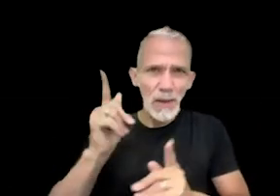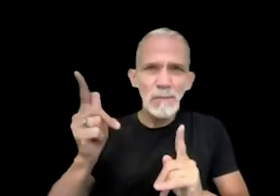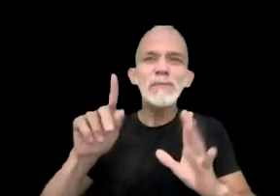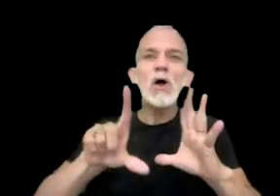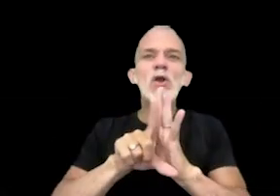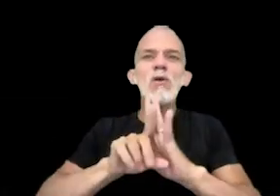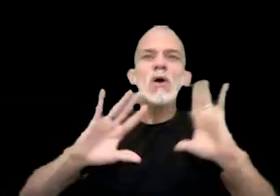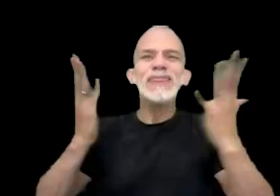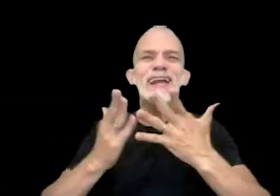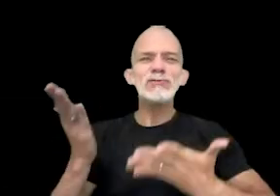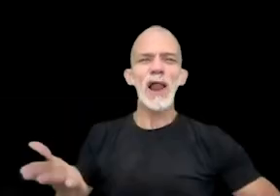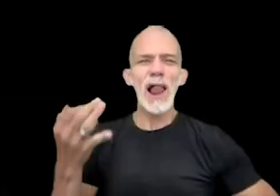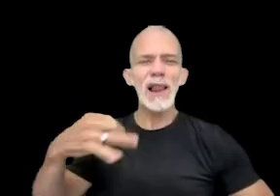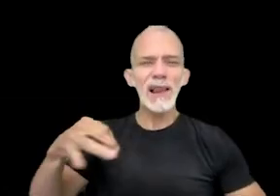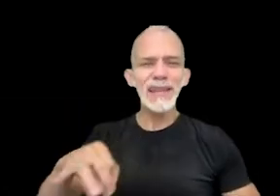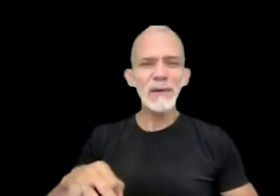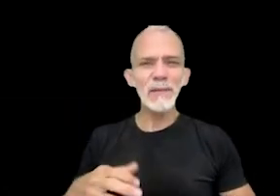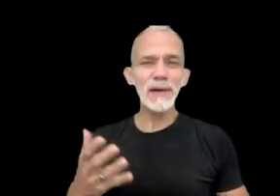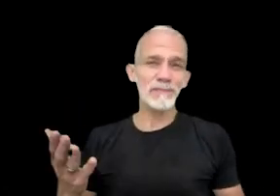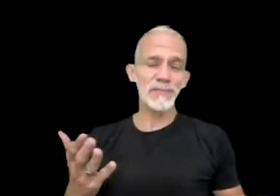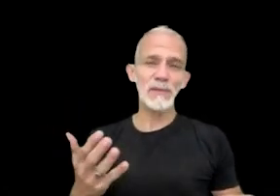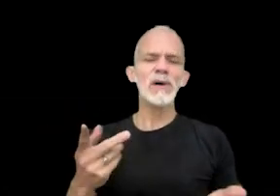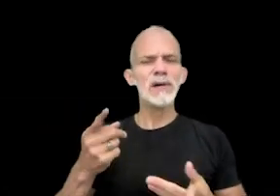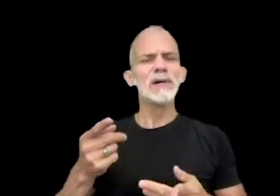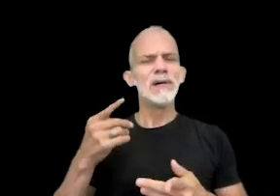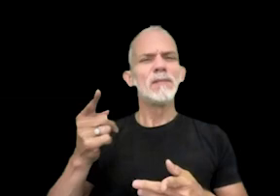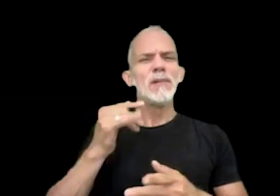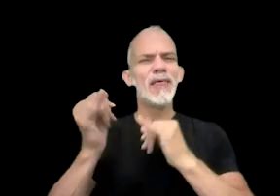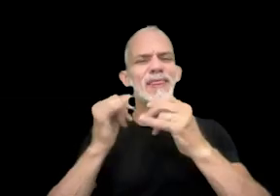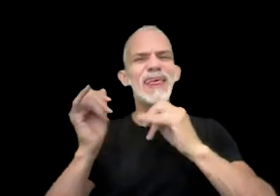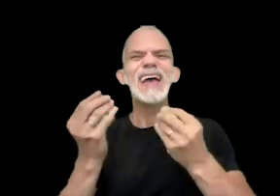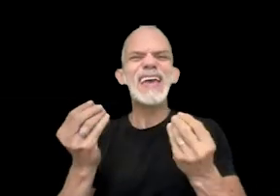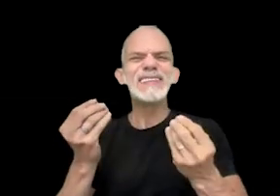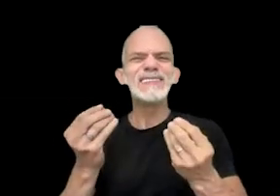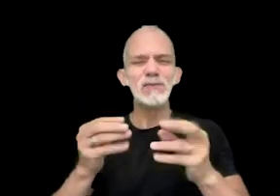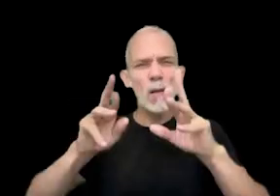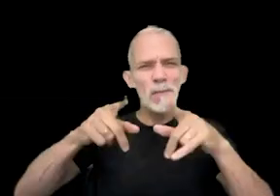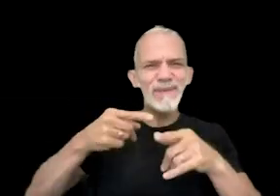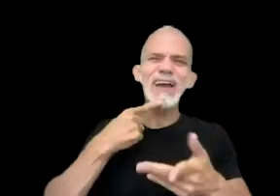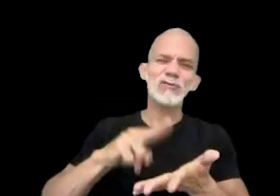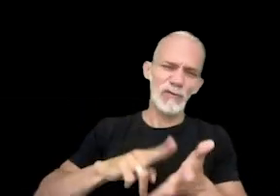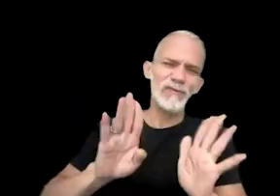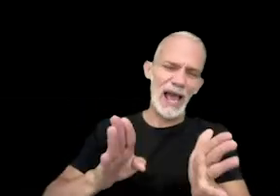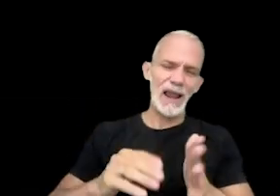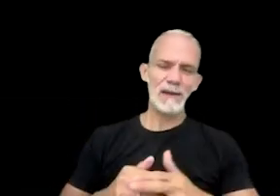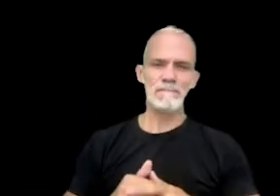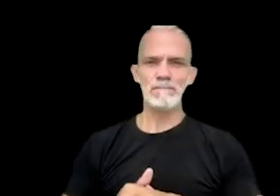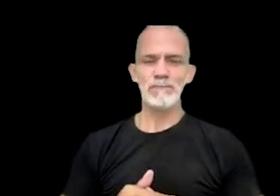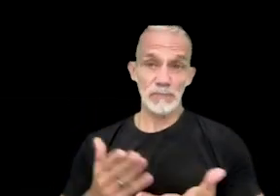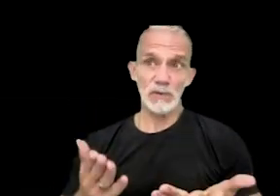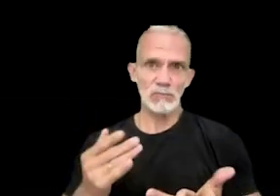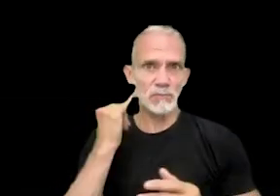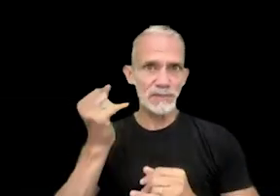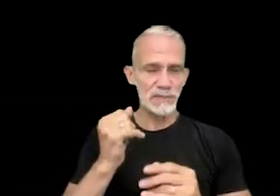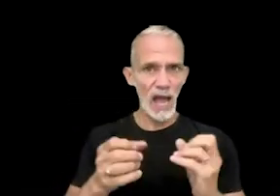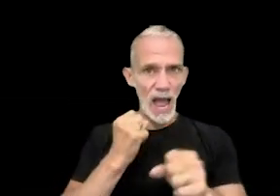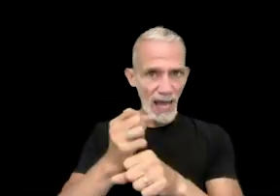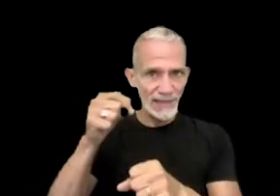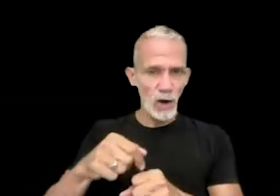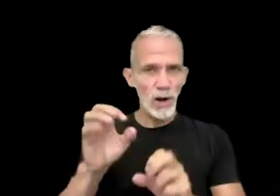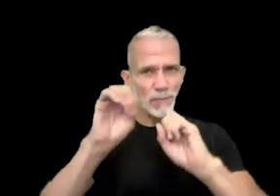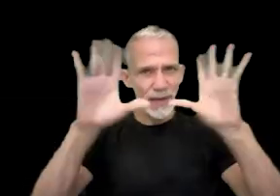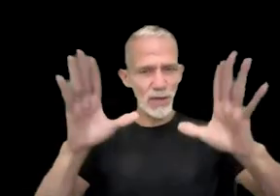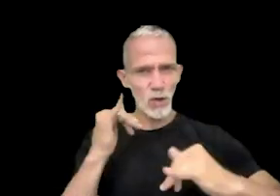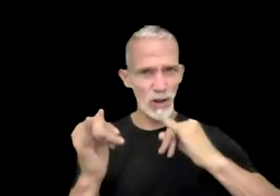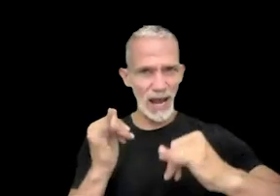contribuyente, más allá de dogmáticamente definir que es una planificación fiscal, que es lo que hemos hecho hasta ahora.